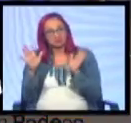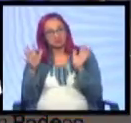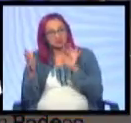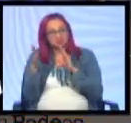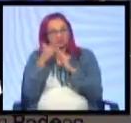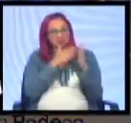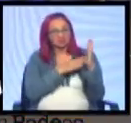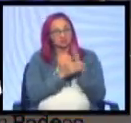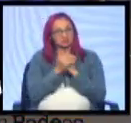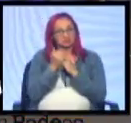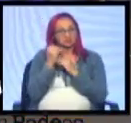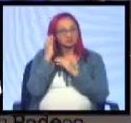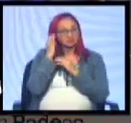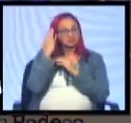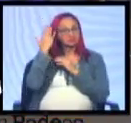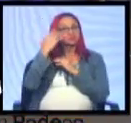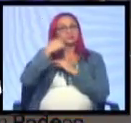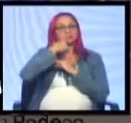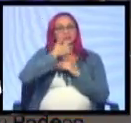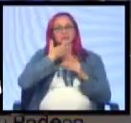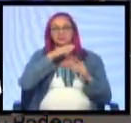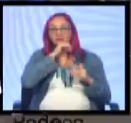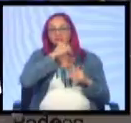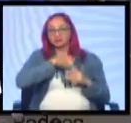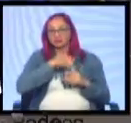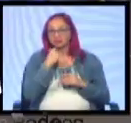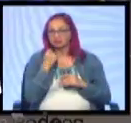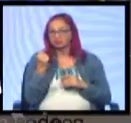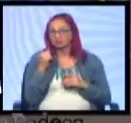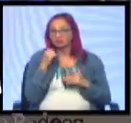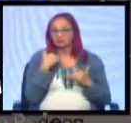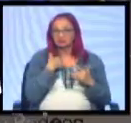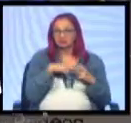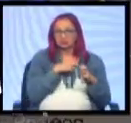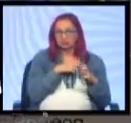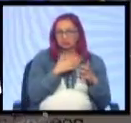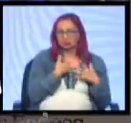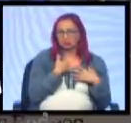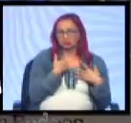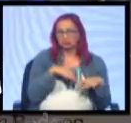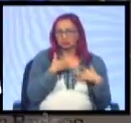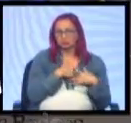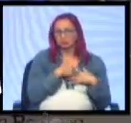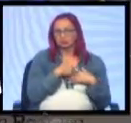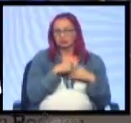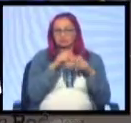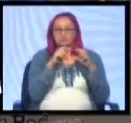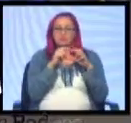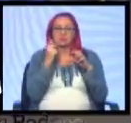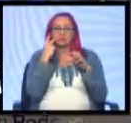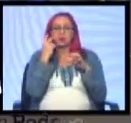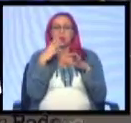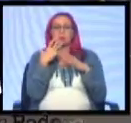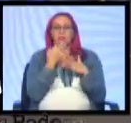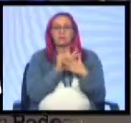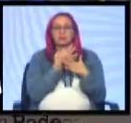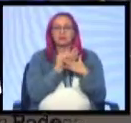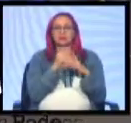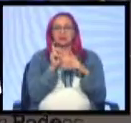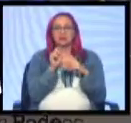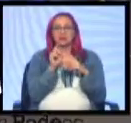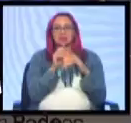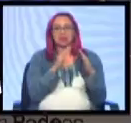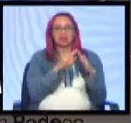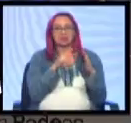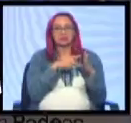algunas señoras que dicen, no tengo salario, estoy en problemas, voy a hacerme una rifita para ver cómo financio el alquiler de la casa